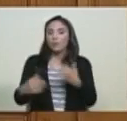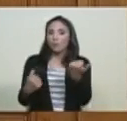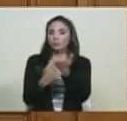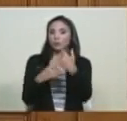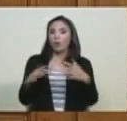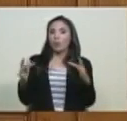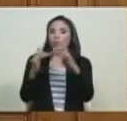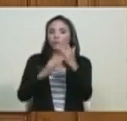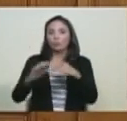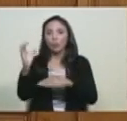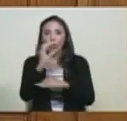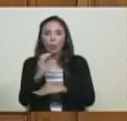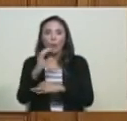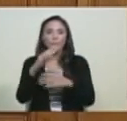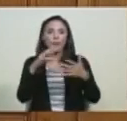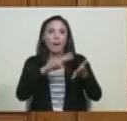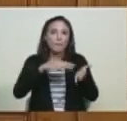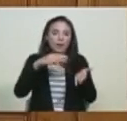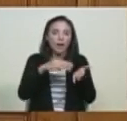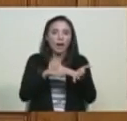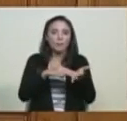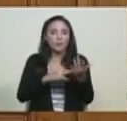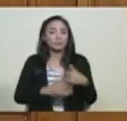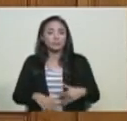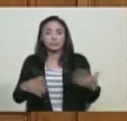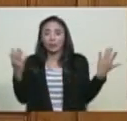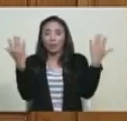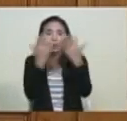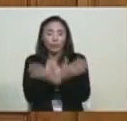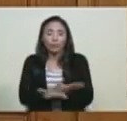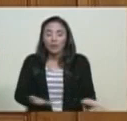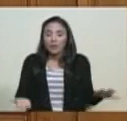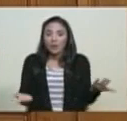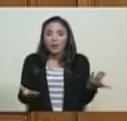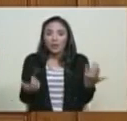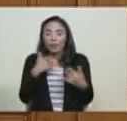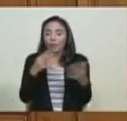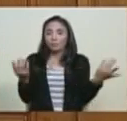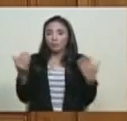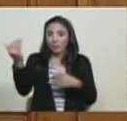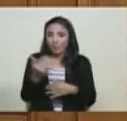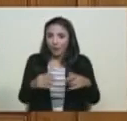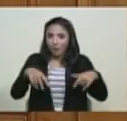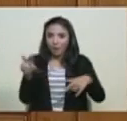Miami, y quedan nublados, no ven la realidad nacional, y es verdad.